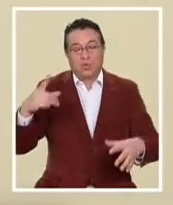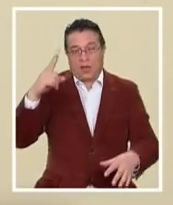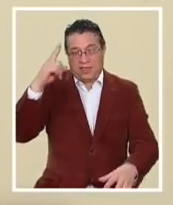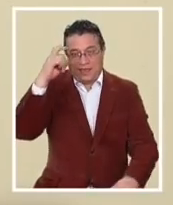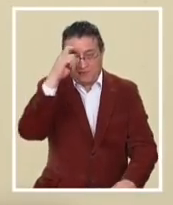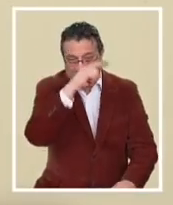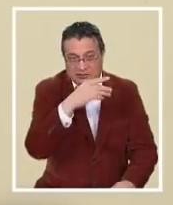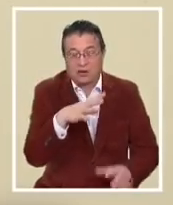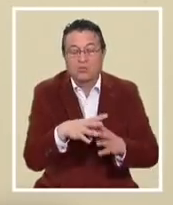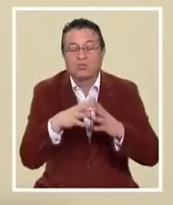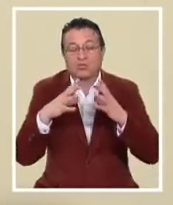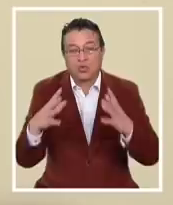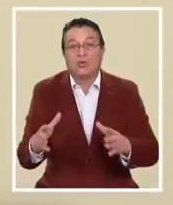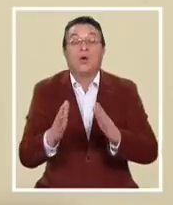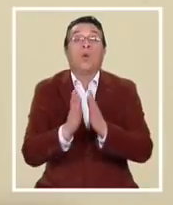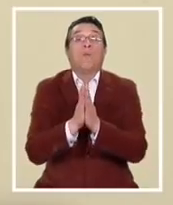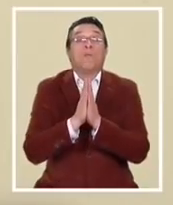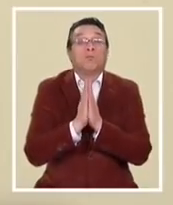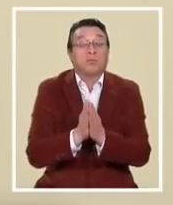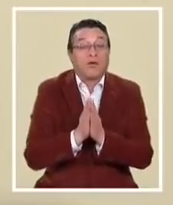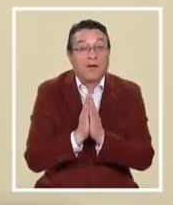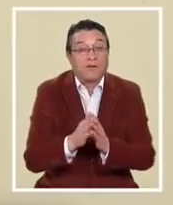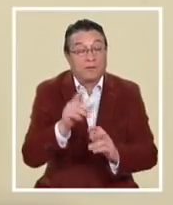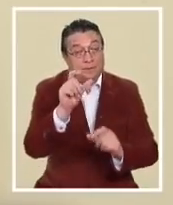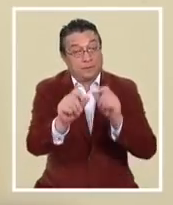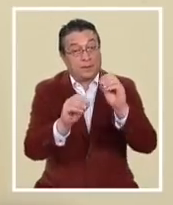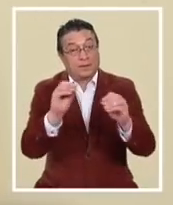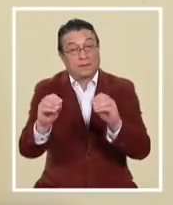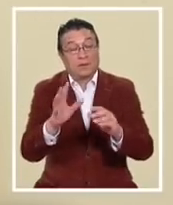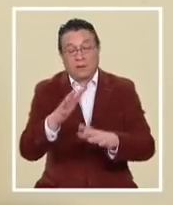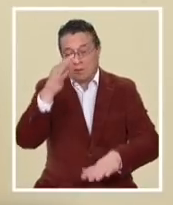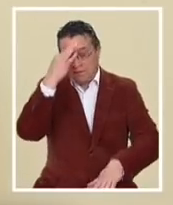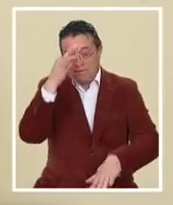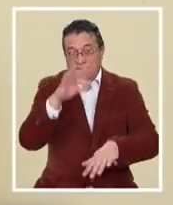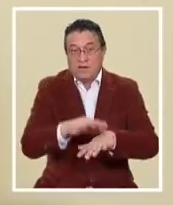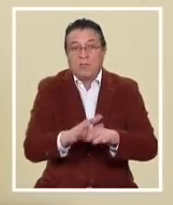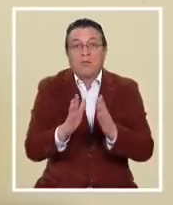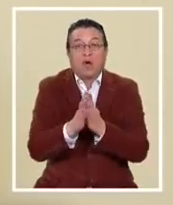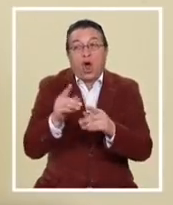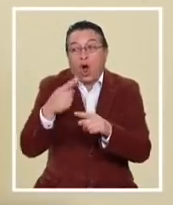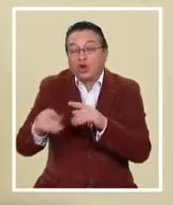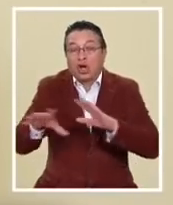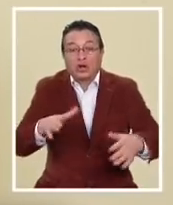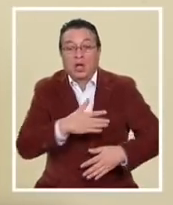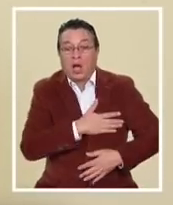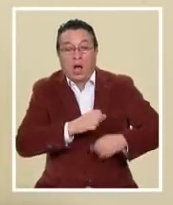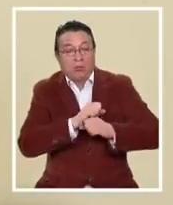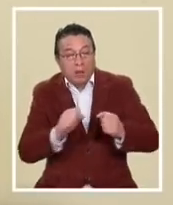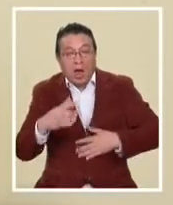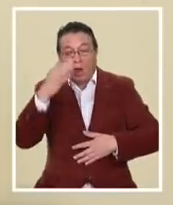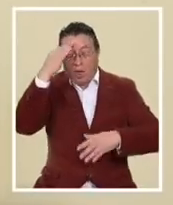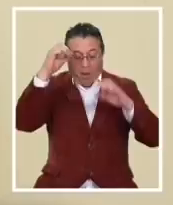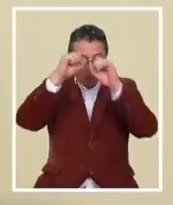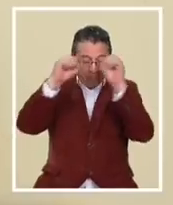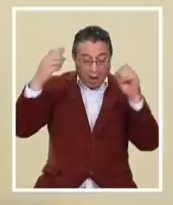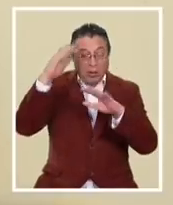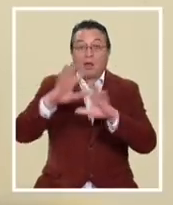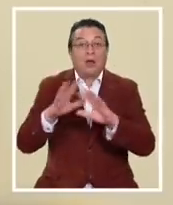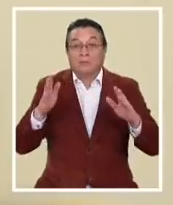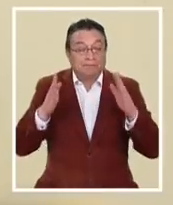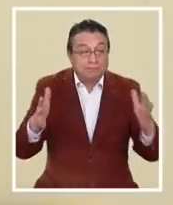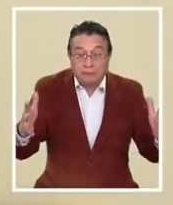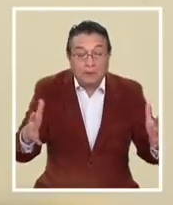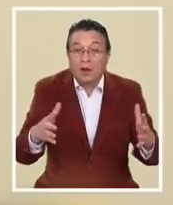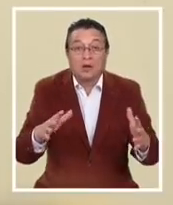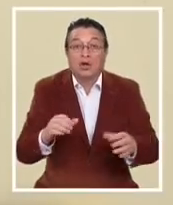difícil. Y por favor, un llamado a la gente que no se enferme de ninguna otra cosa, porque la verdad es que vamos a ofrecer una